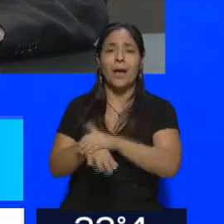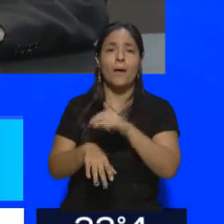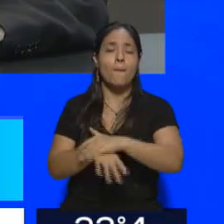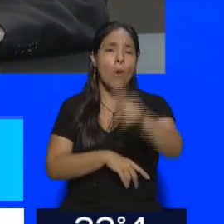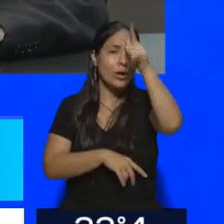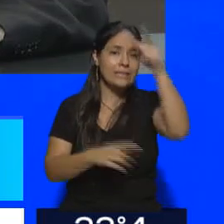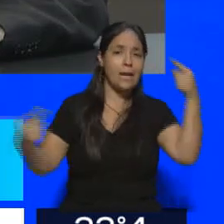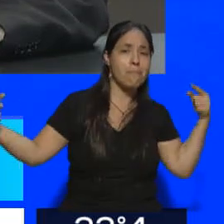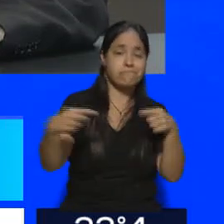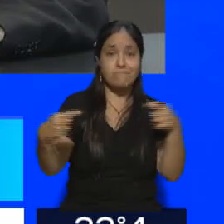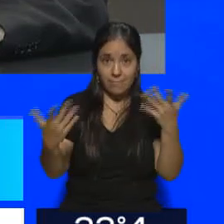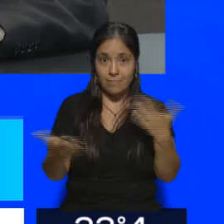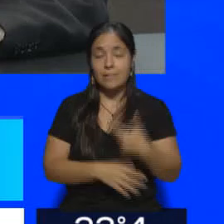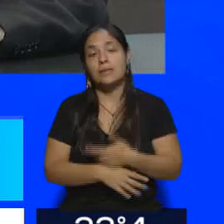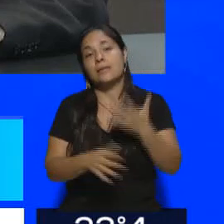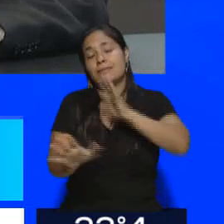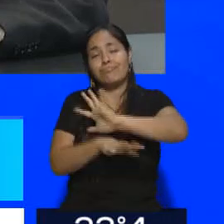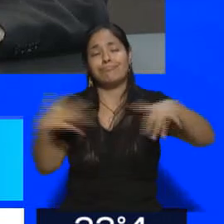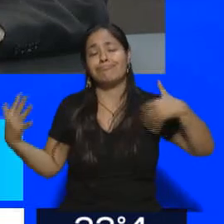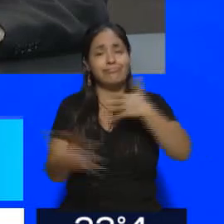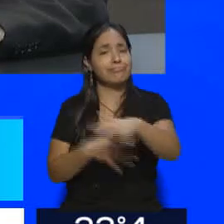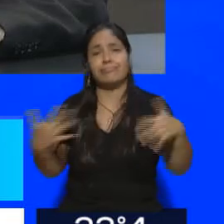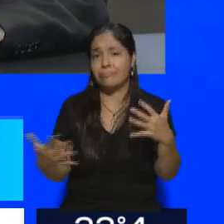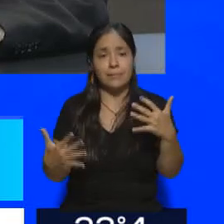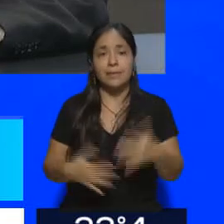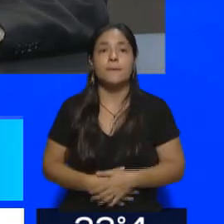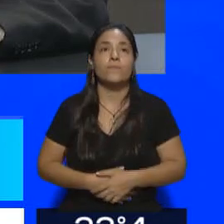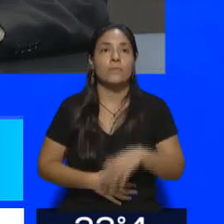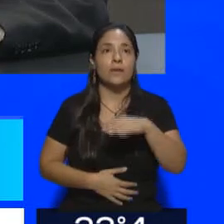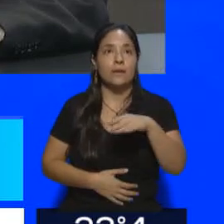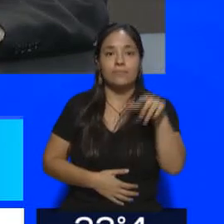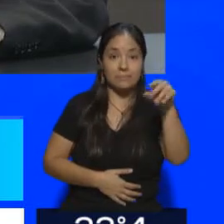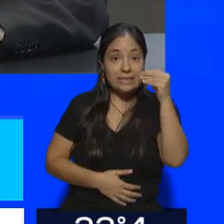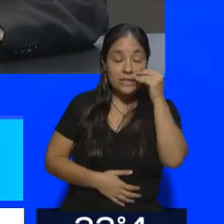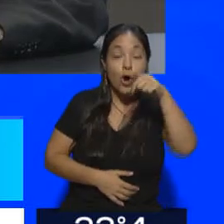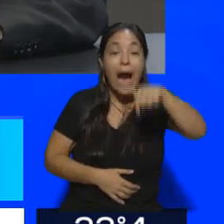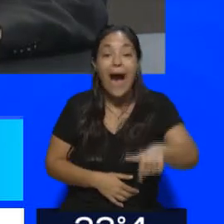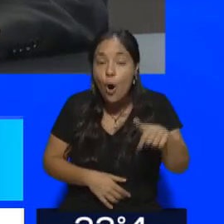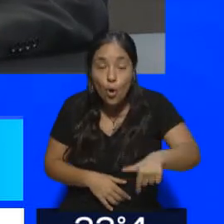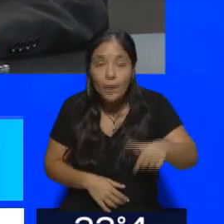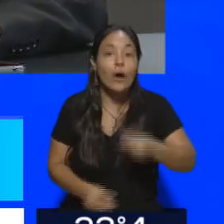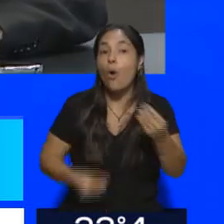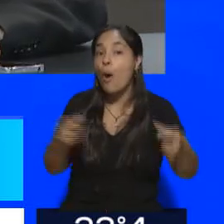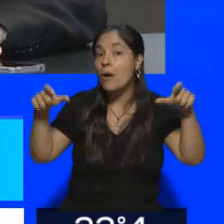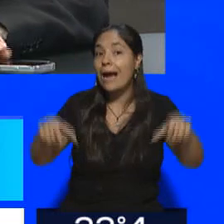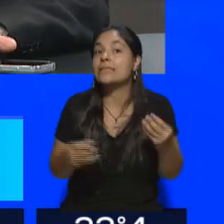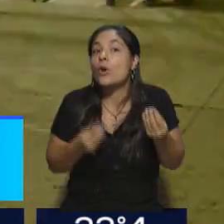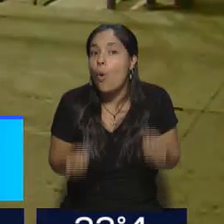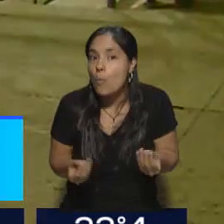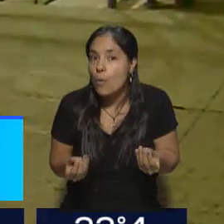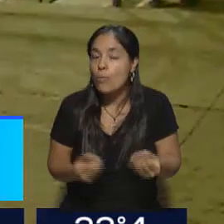policía, escaramuzas y otros en un ámbito de la pelea. José Luis, a esta hora, ¿cómo se vive la fiesta en Malvinas?